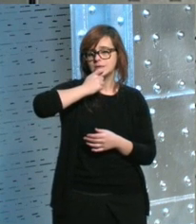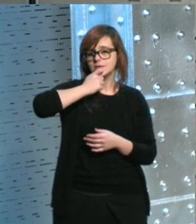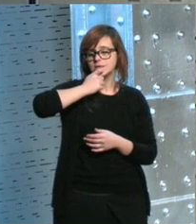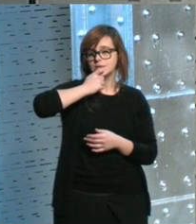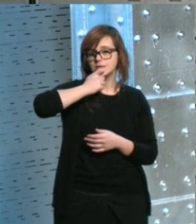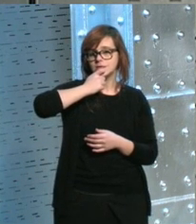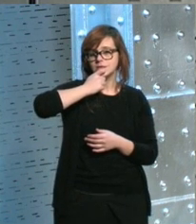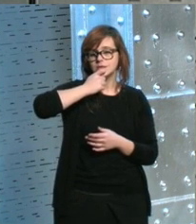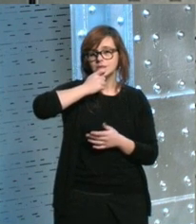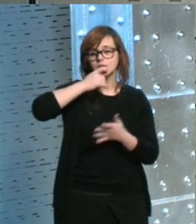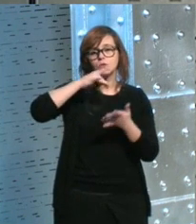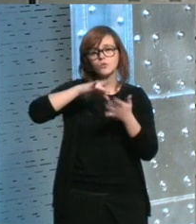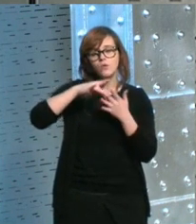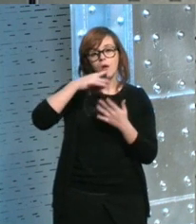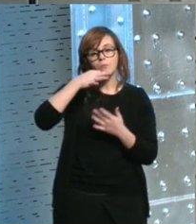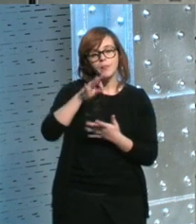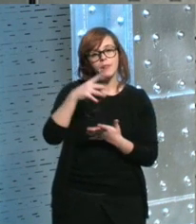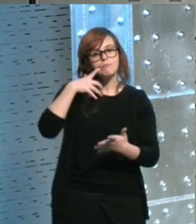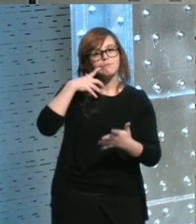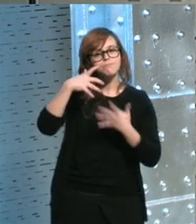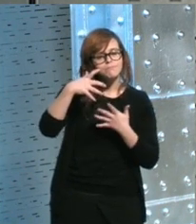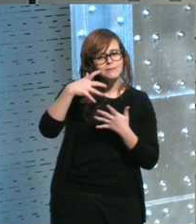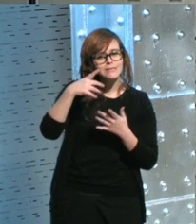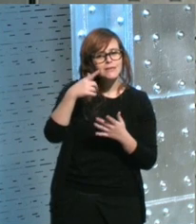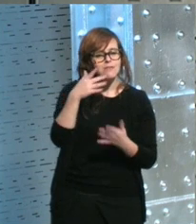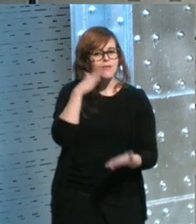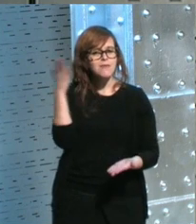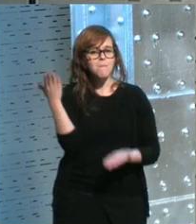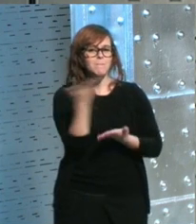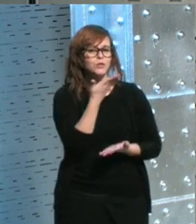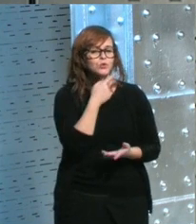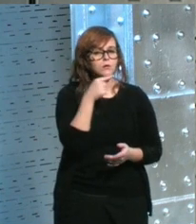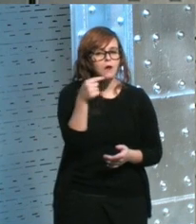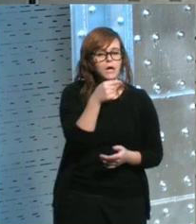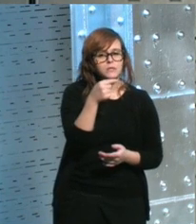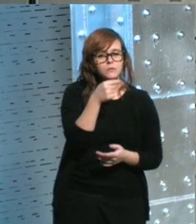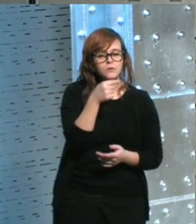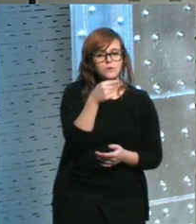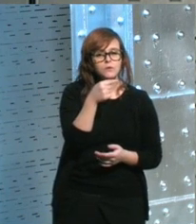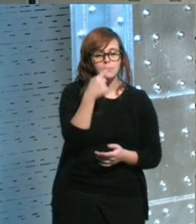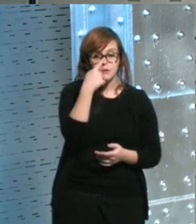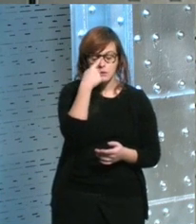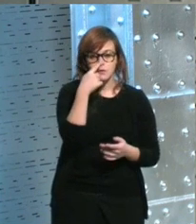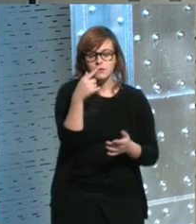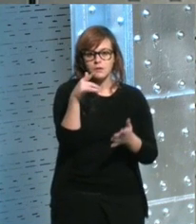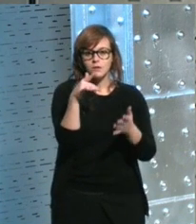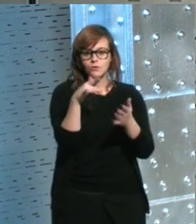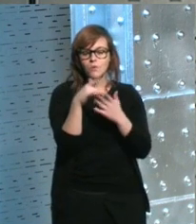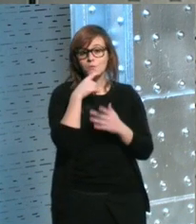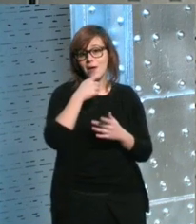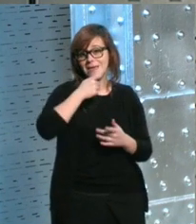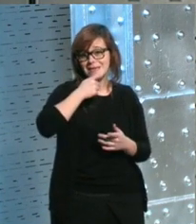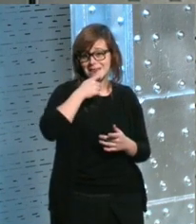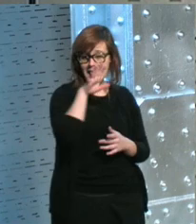tener impacto muy negativo porque el ejemplo que me dio es la vitamina D. En Inglaterra falta sol, hace falta